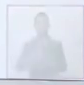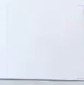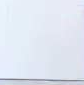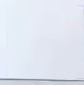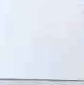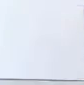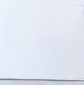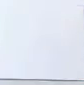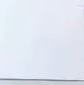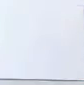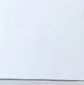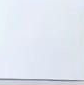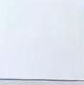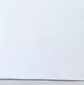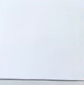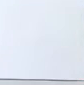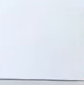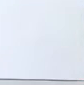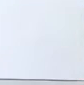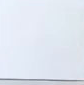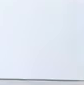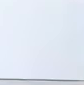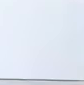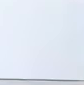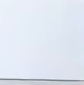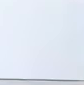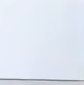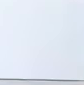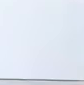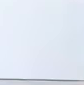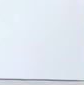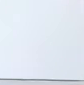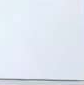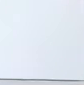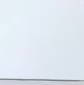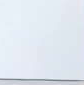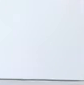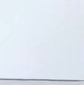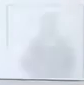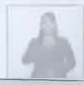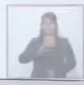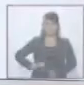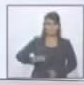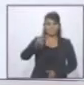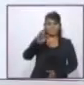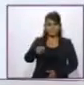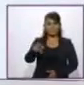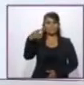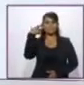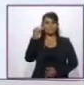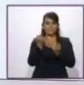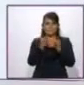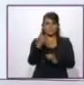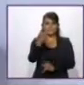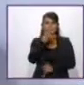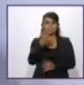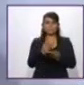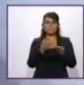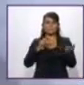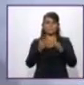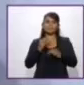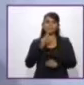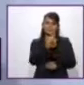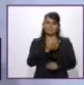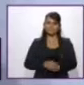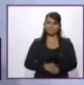su participación, candidato. Candidato del PAN y Querétaro Independiente, Mauricio Curi González, tiene un minuto para la contrarréplica. Sería